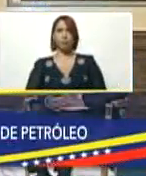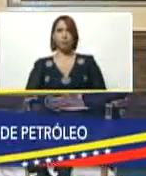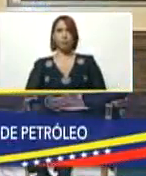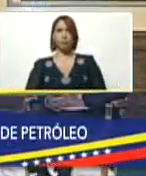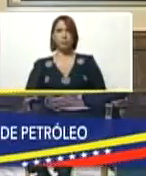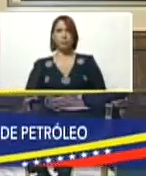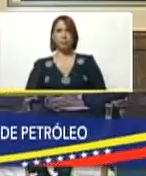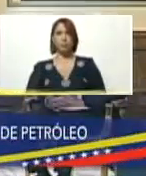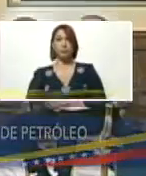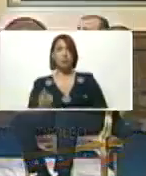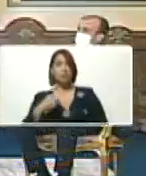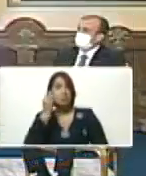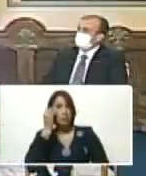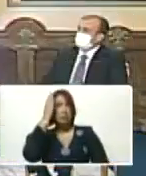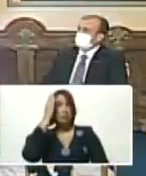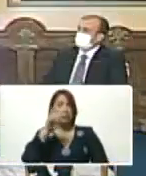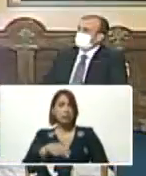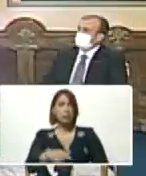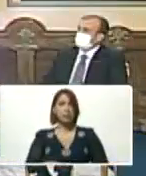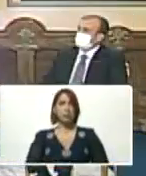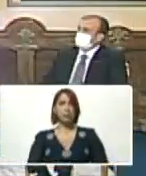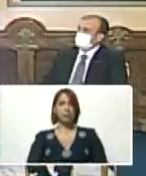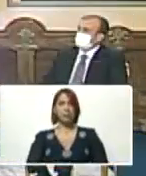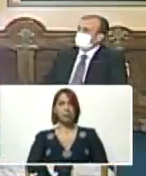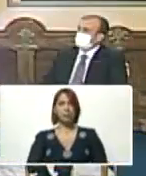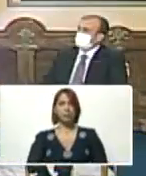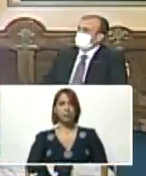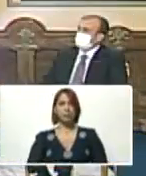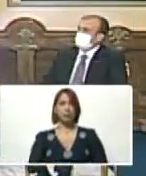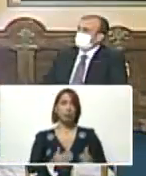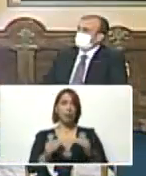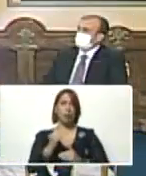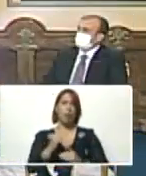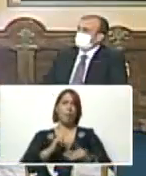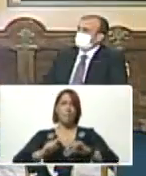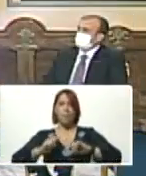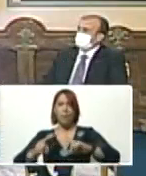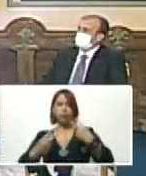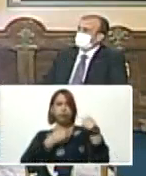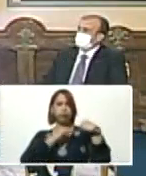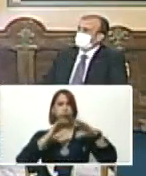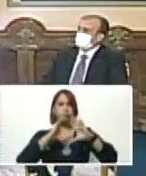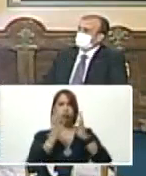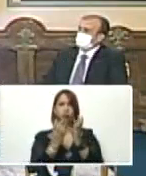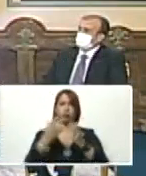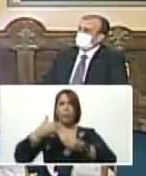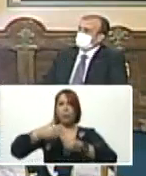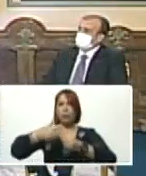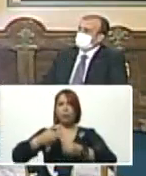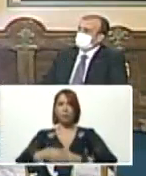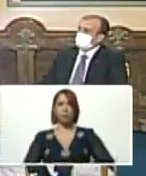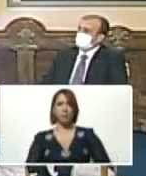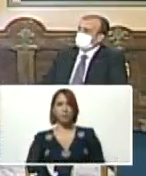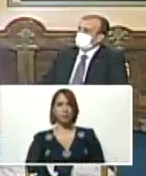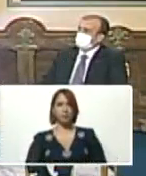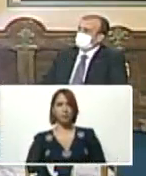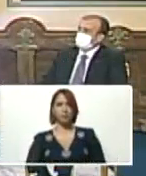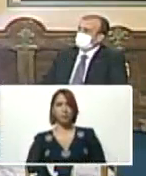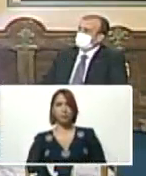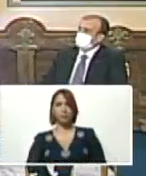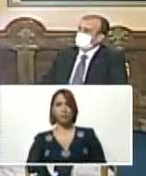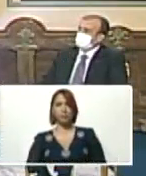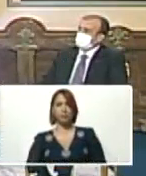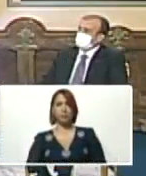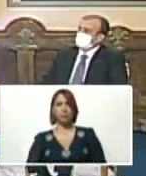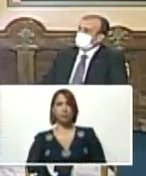y que tiene una capacidad de influencia sobre los actores petroleros del mundo más allá de nuestros países.